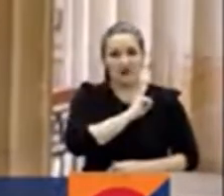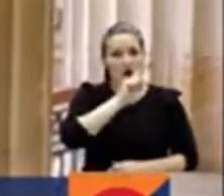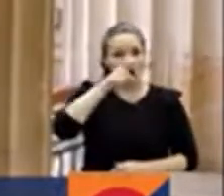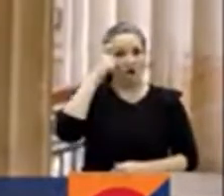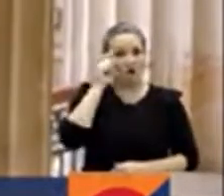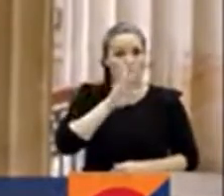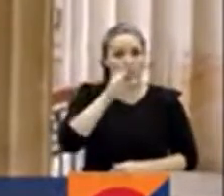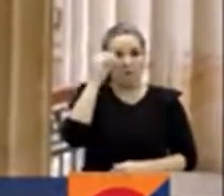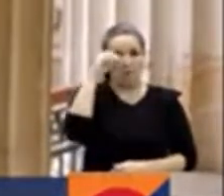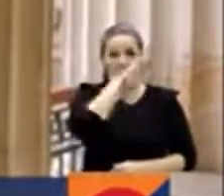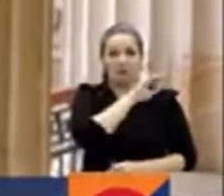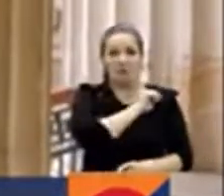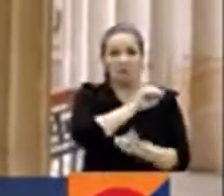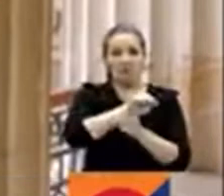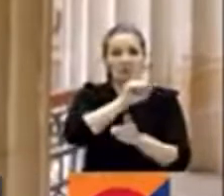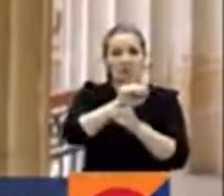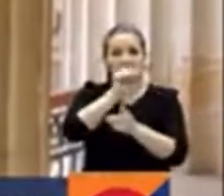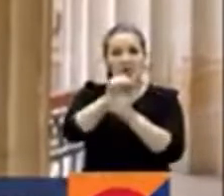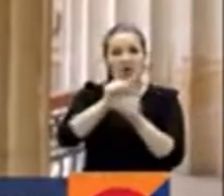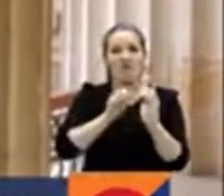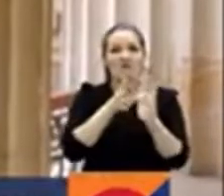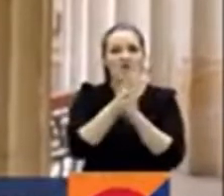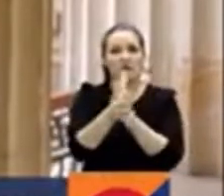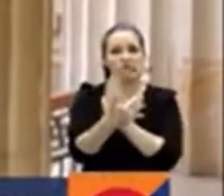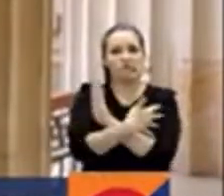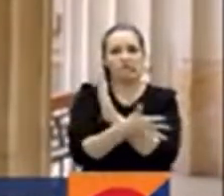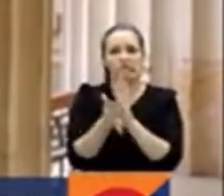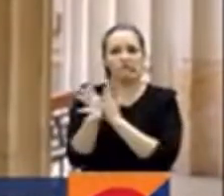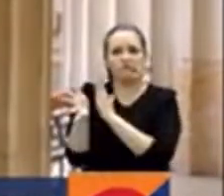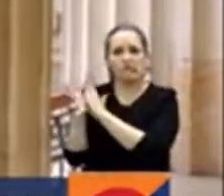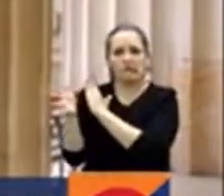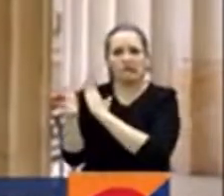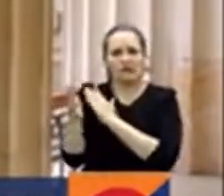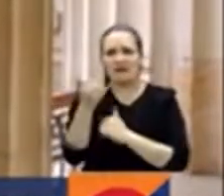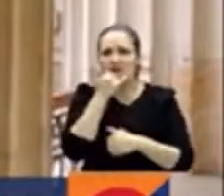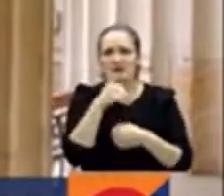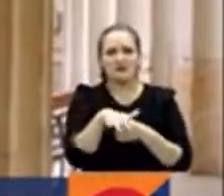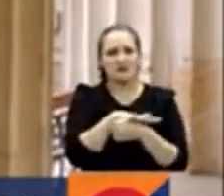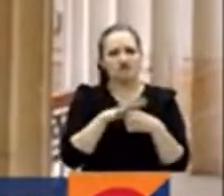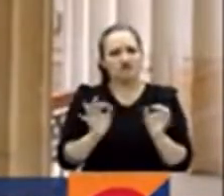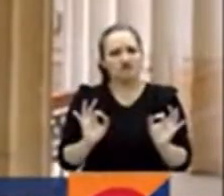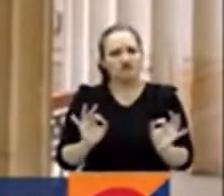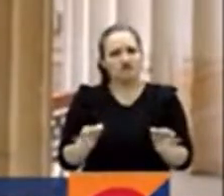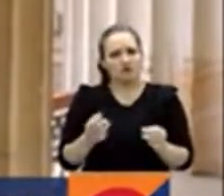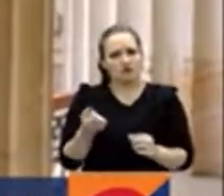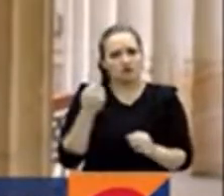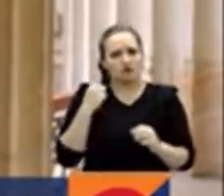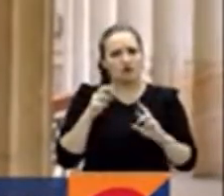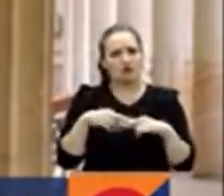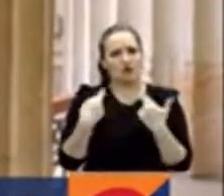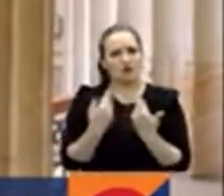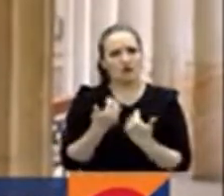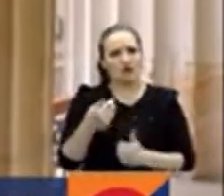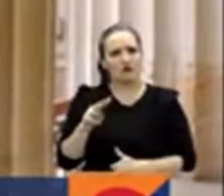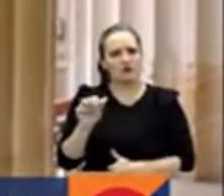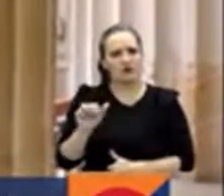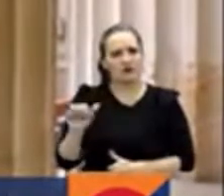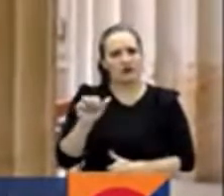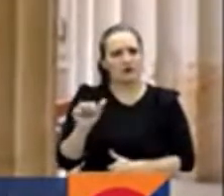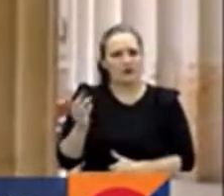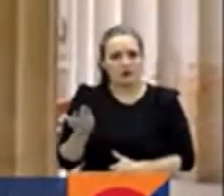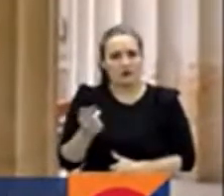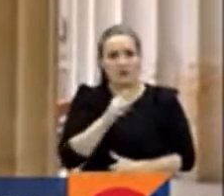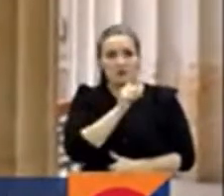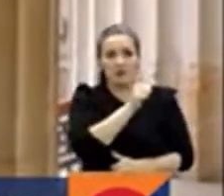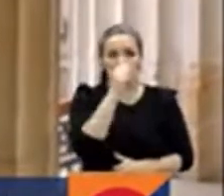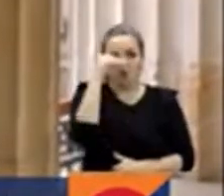Petro ha estado mintiendo y generando desinformación sobre lo que había ocurrido realmente en la sesión del 12 de agosto. Habían dado a entender